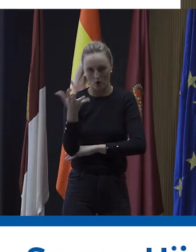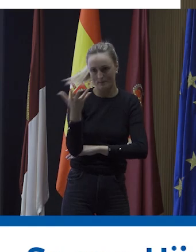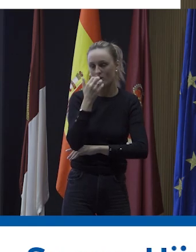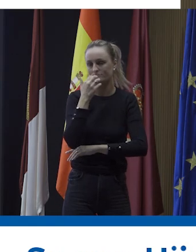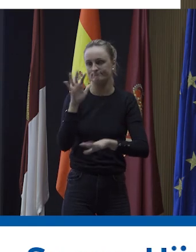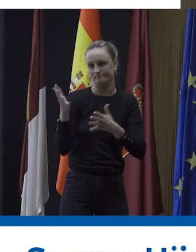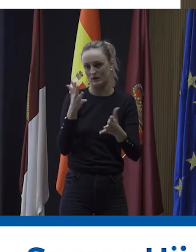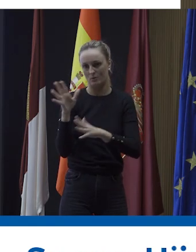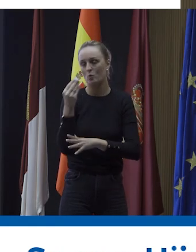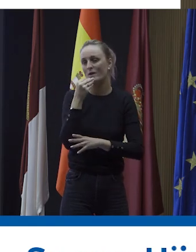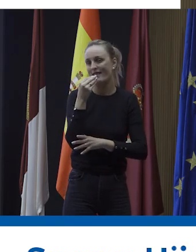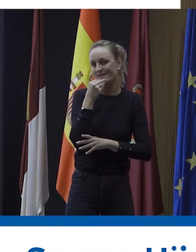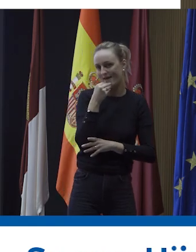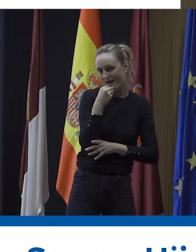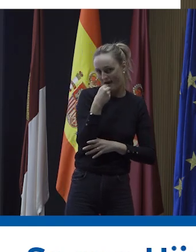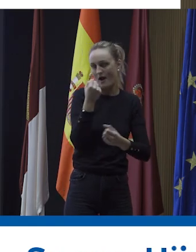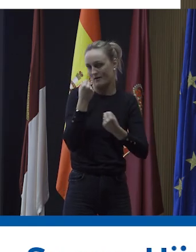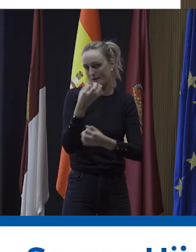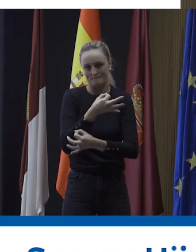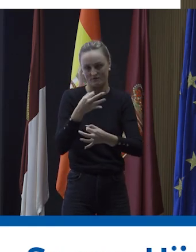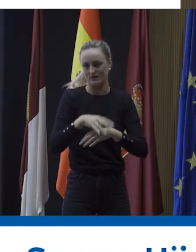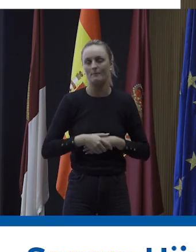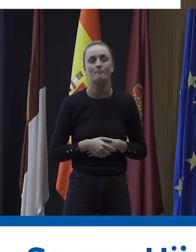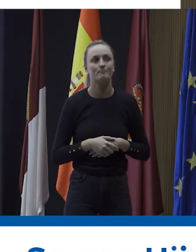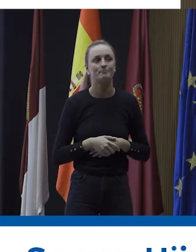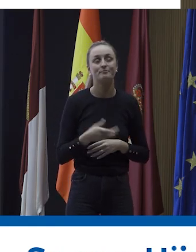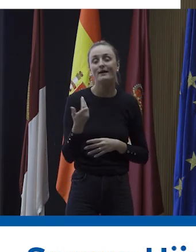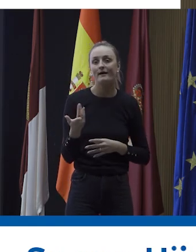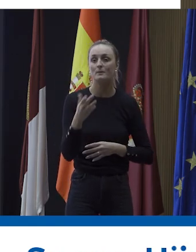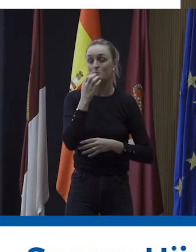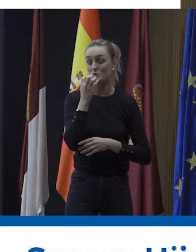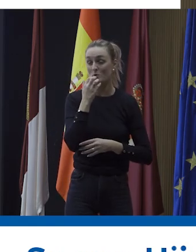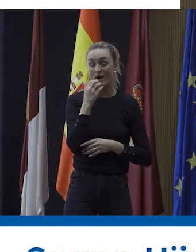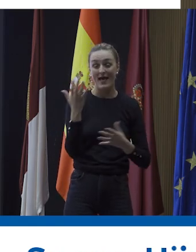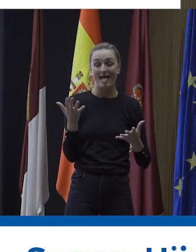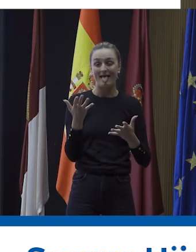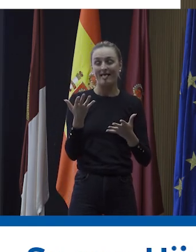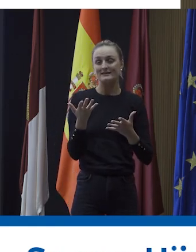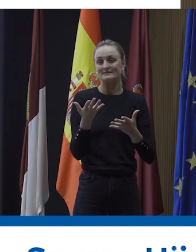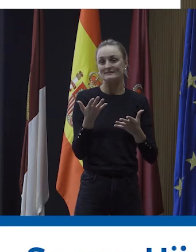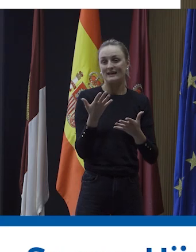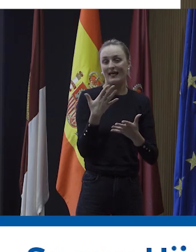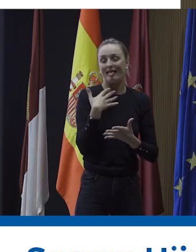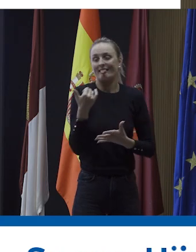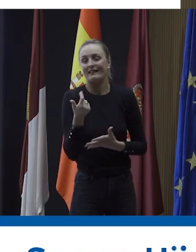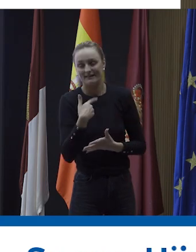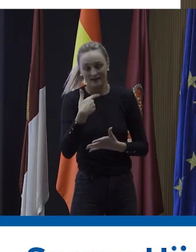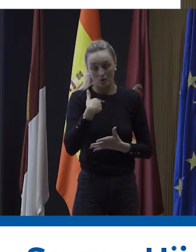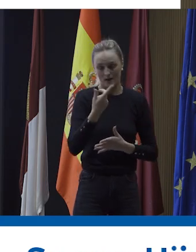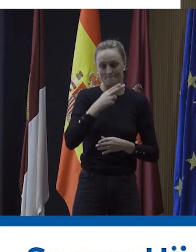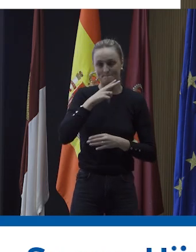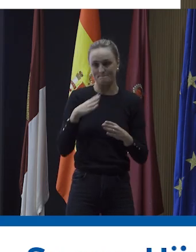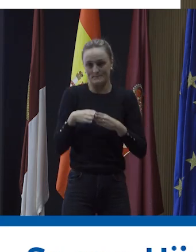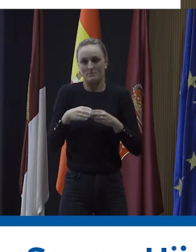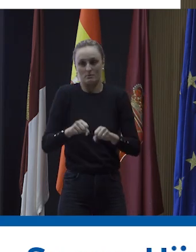tenemos una dieta sana. Y evitar todos esos excitantes, ¿vale?, que hacen que nuestra vejiga se contraiga más